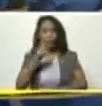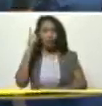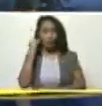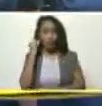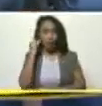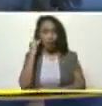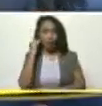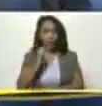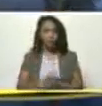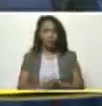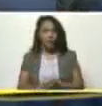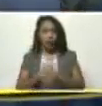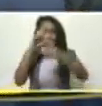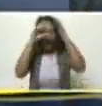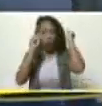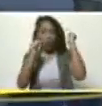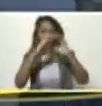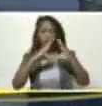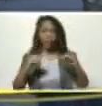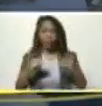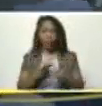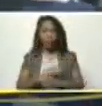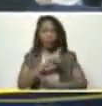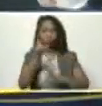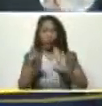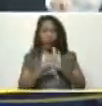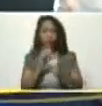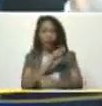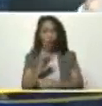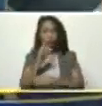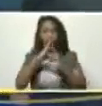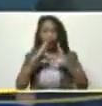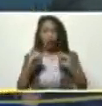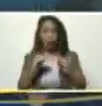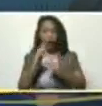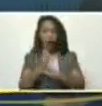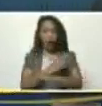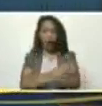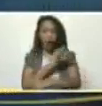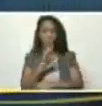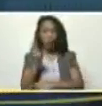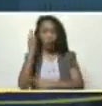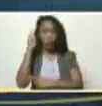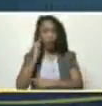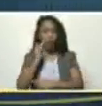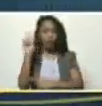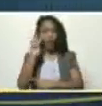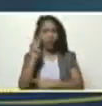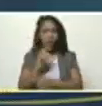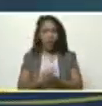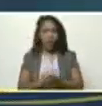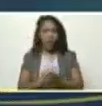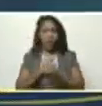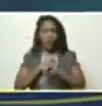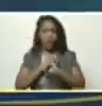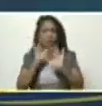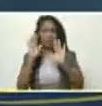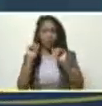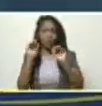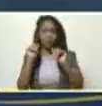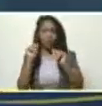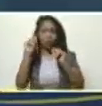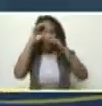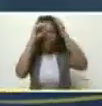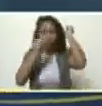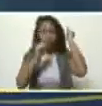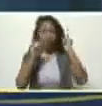Calderón Martín, embajadora extraordinaria y plenipotenciaria de la República de Nicaragua ante la República Bolivariana de Venezuela. Se despiden los